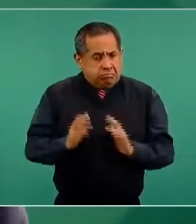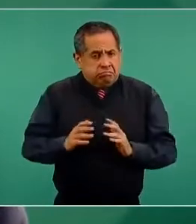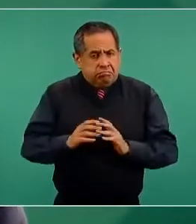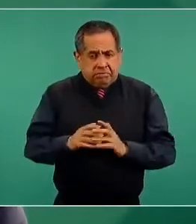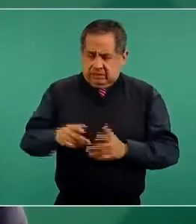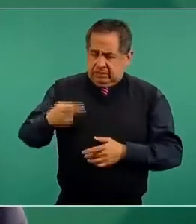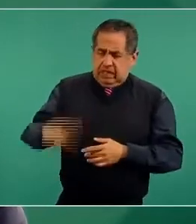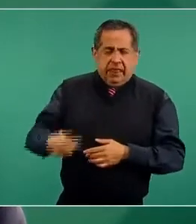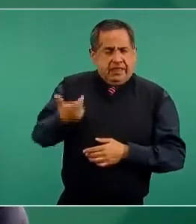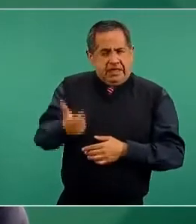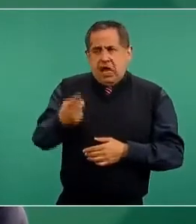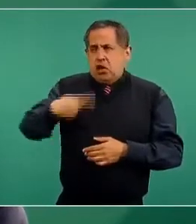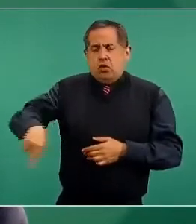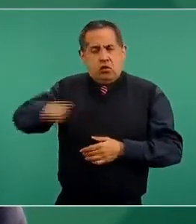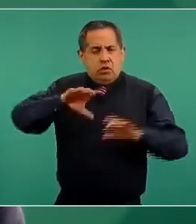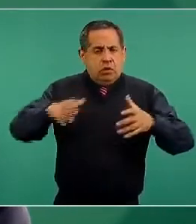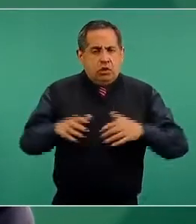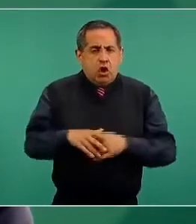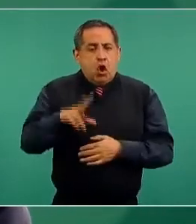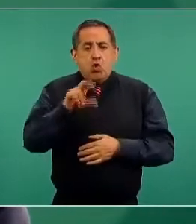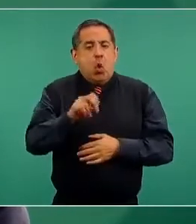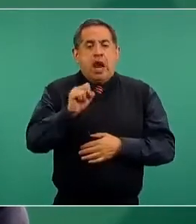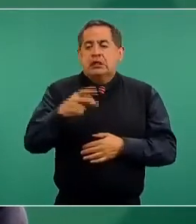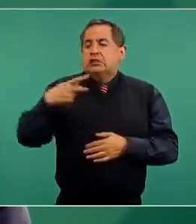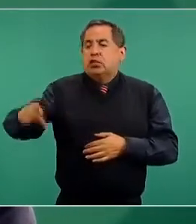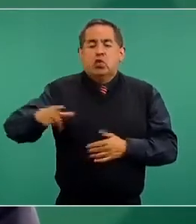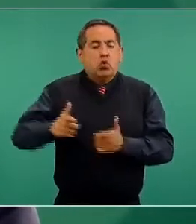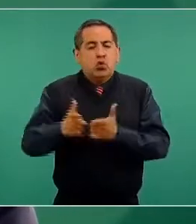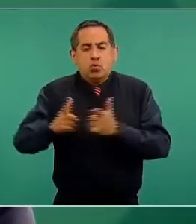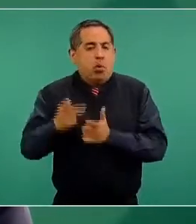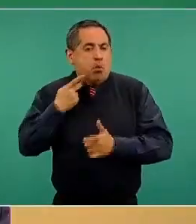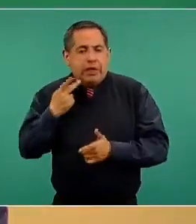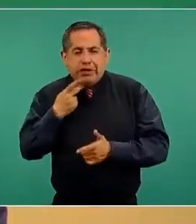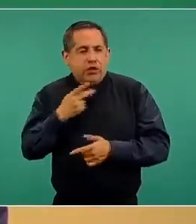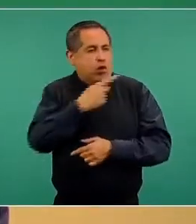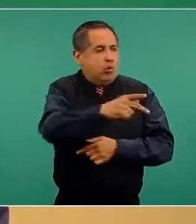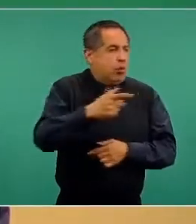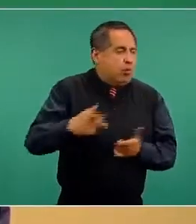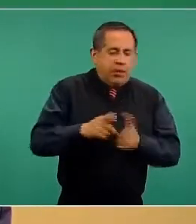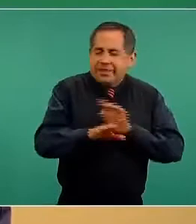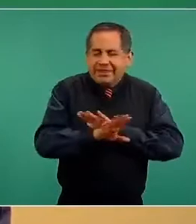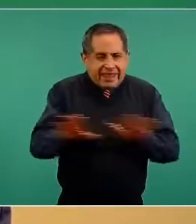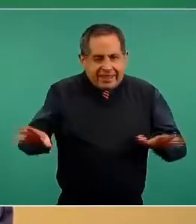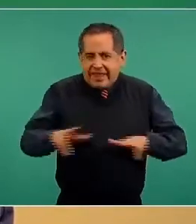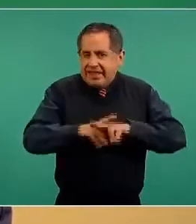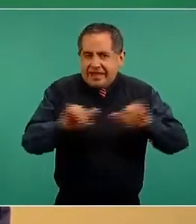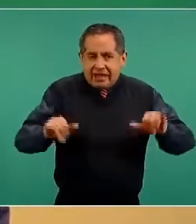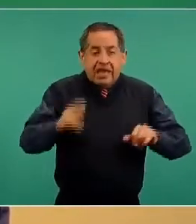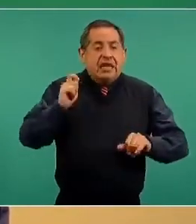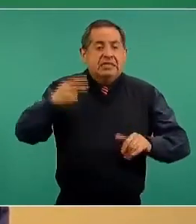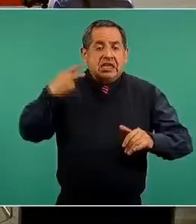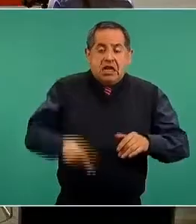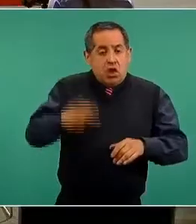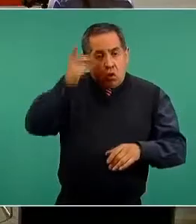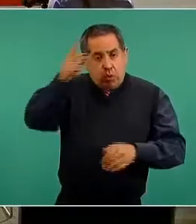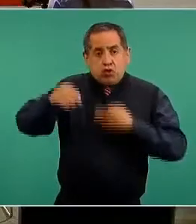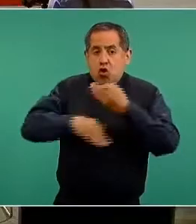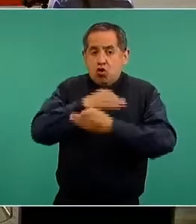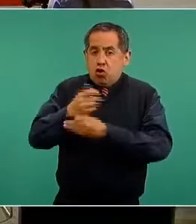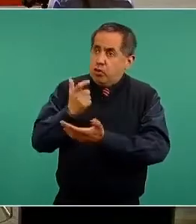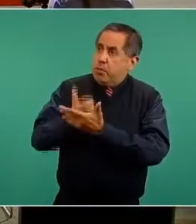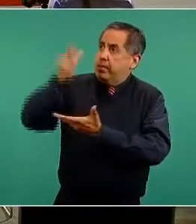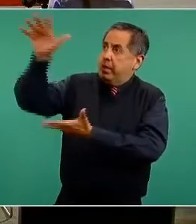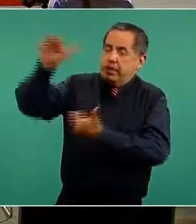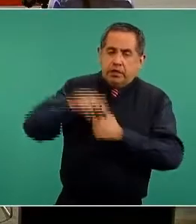Tesoro Nacional, no es de un partido político, no es de un grupo político, no es de nadie, es de todos. Entonces no